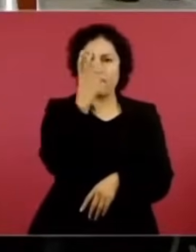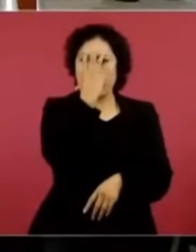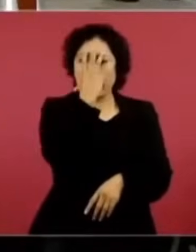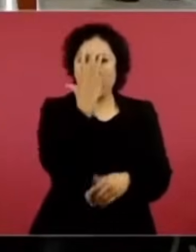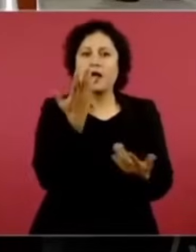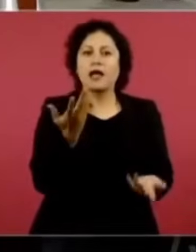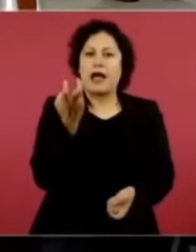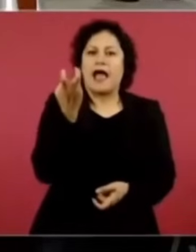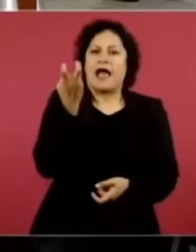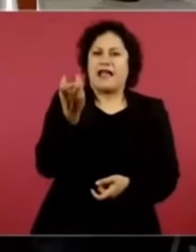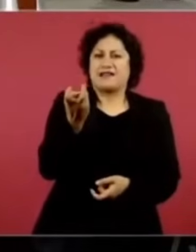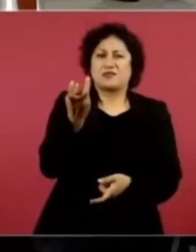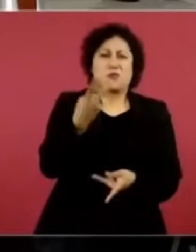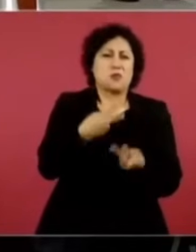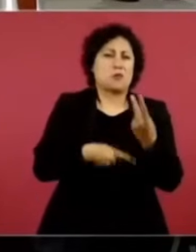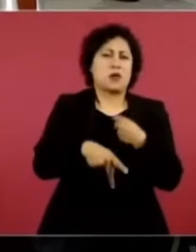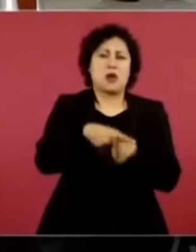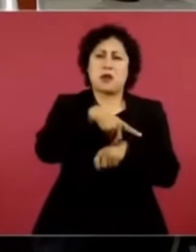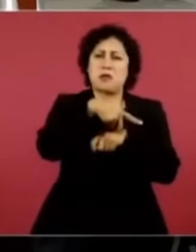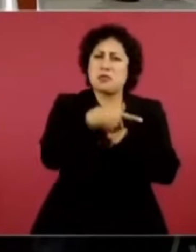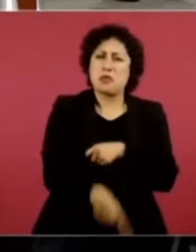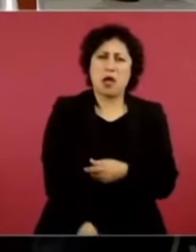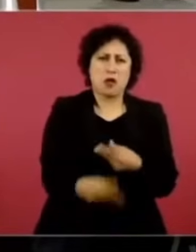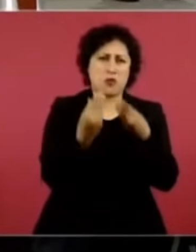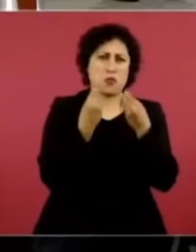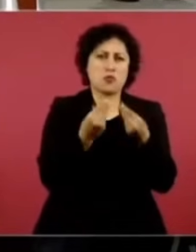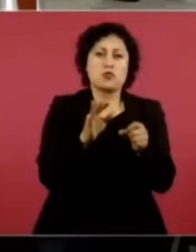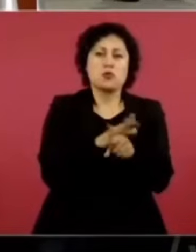el engañar de que eran independientes,